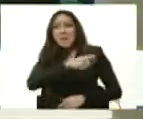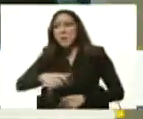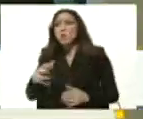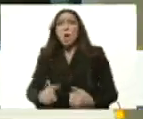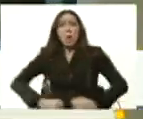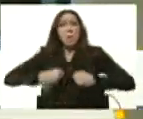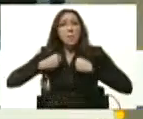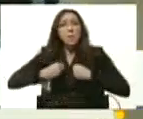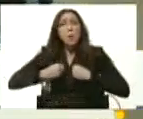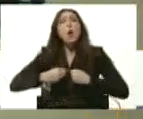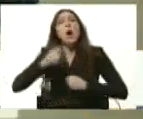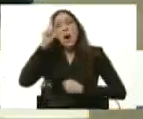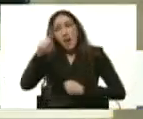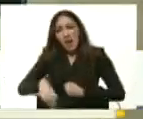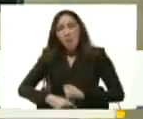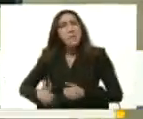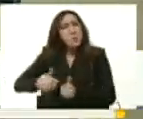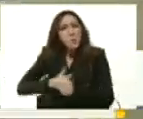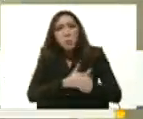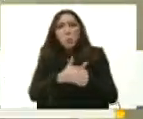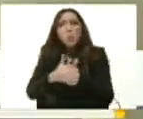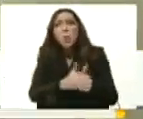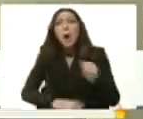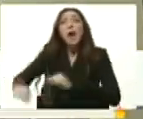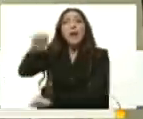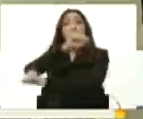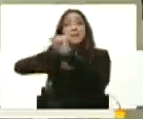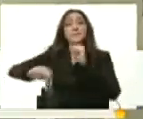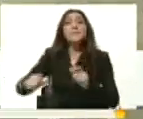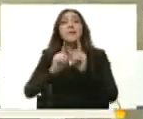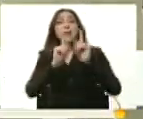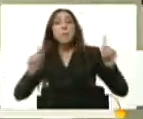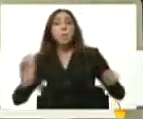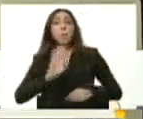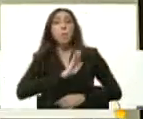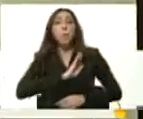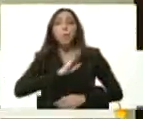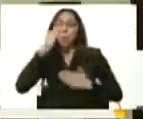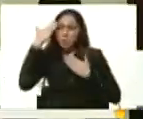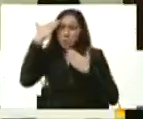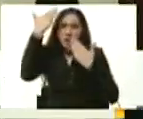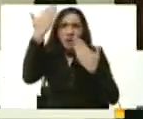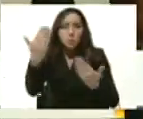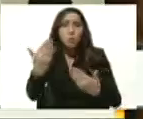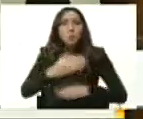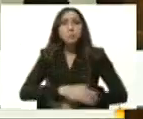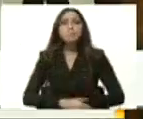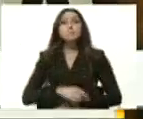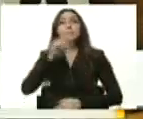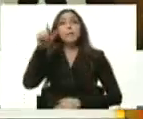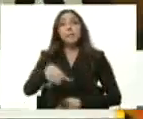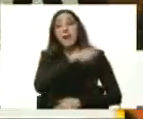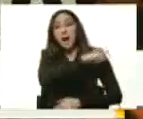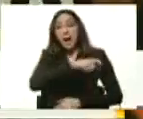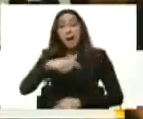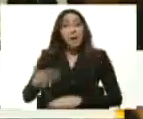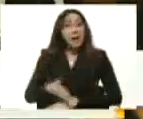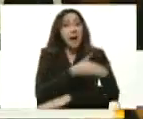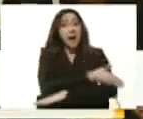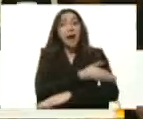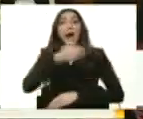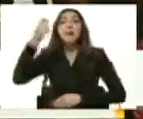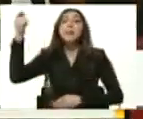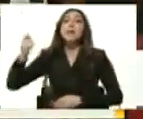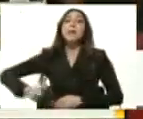y perseguidos en defensa de la democracia. Un saludo cordial a nuestras exdiputadas,